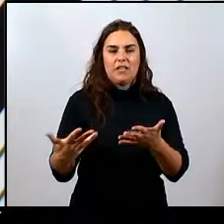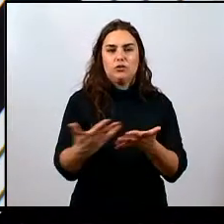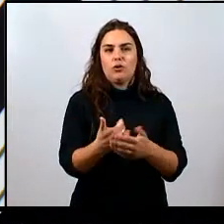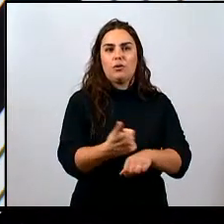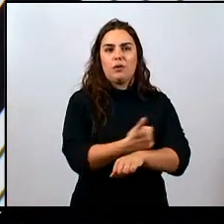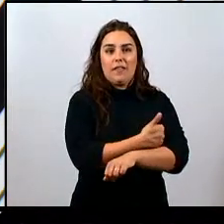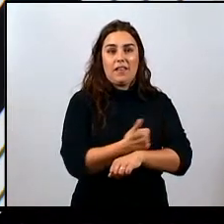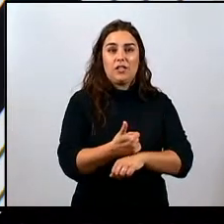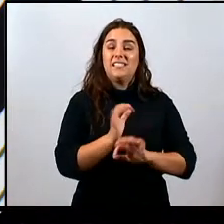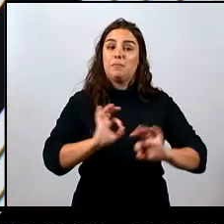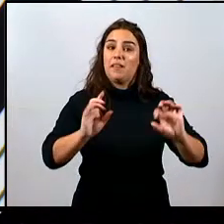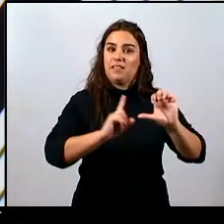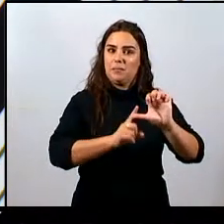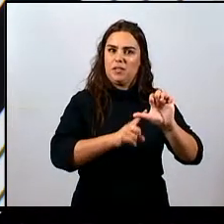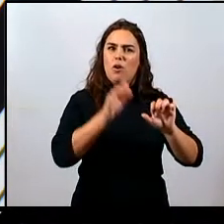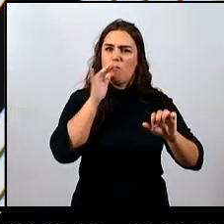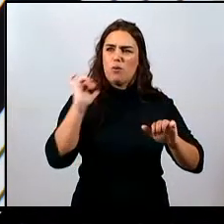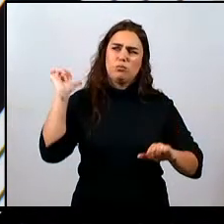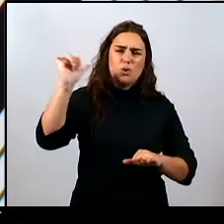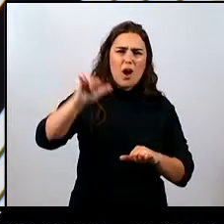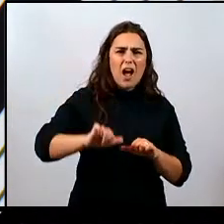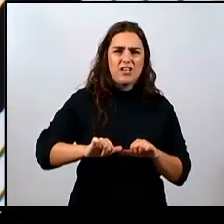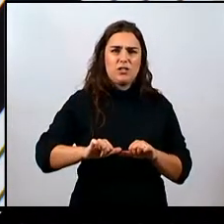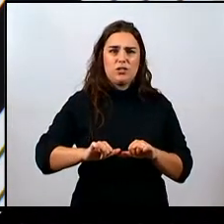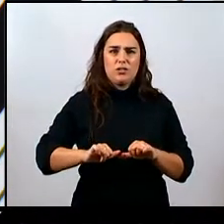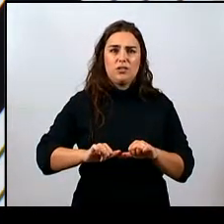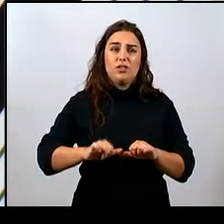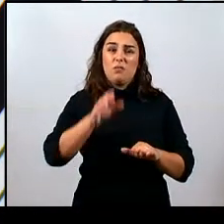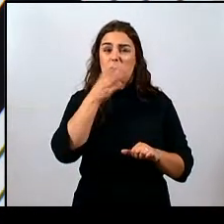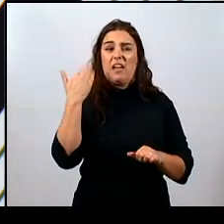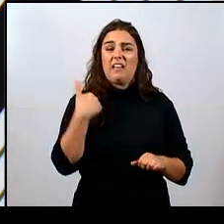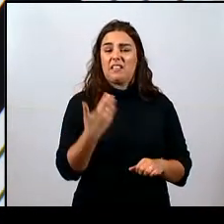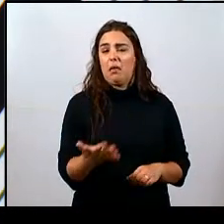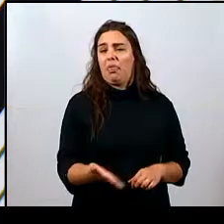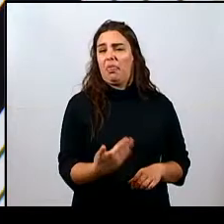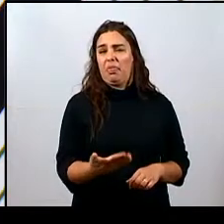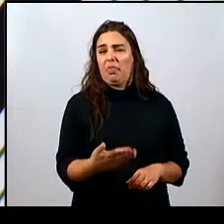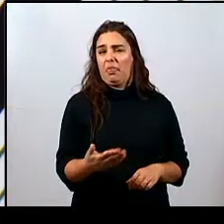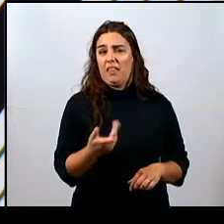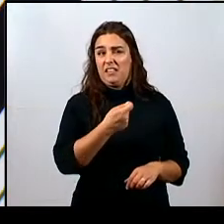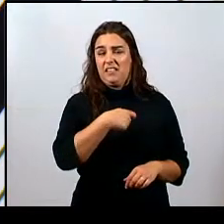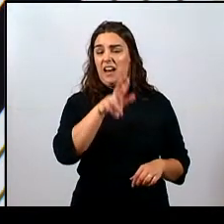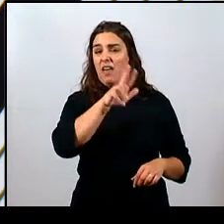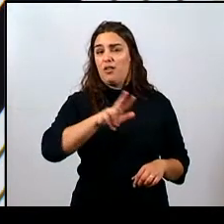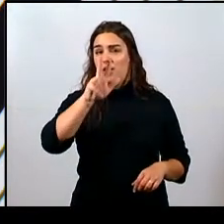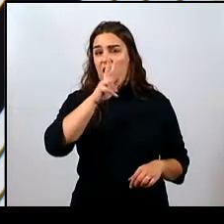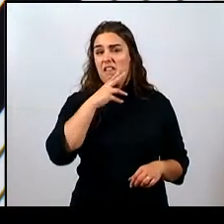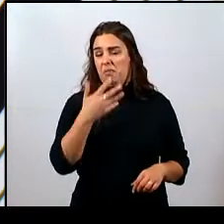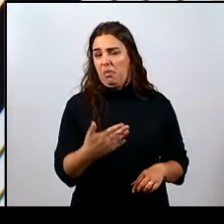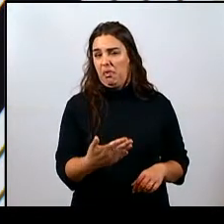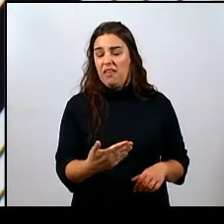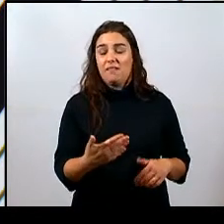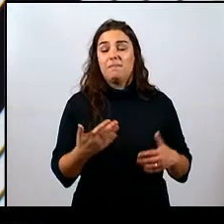especialmente los extremeños, que después de tantos años, a lo mejor porque no importaban tanto en el cómputo nacionalista o